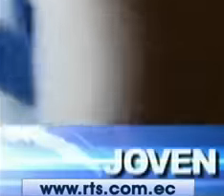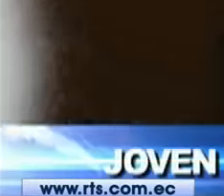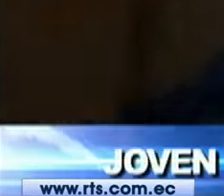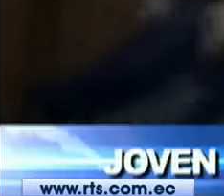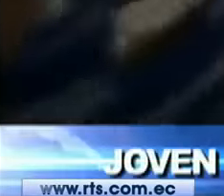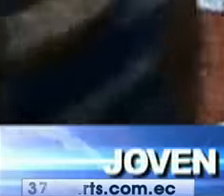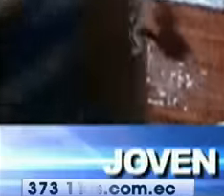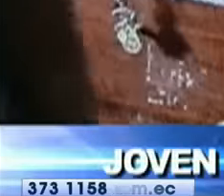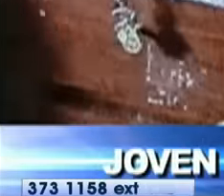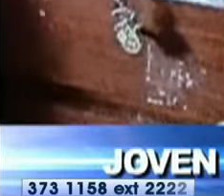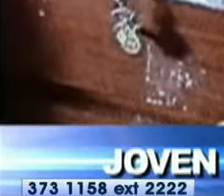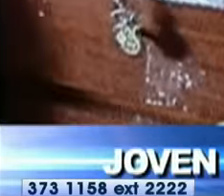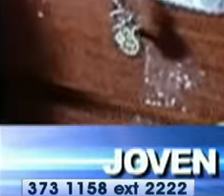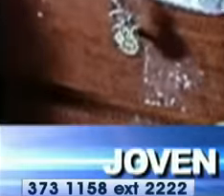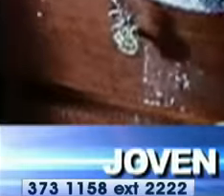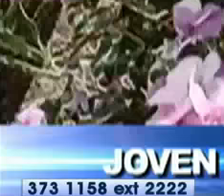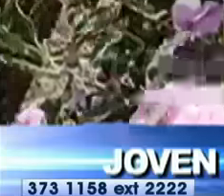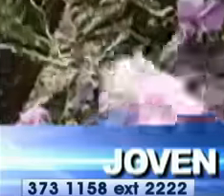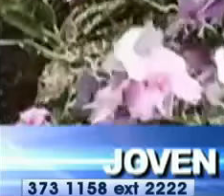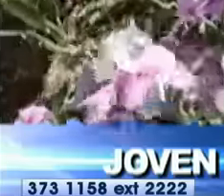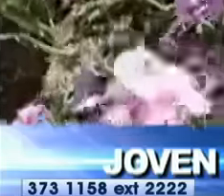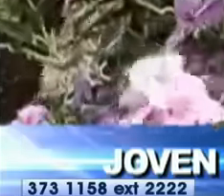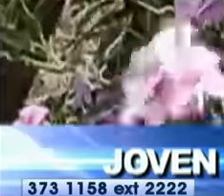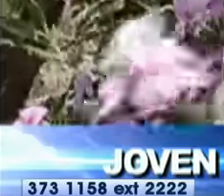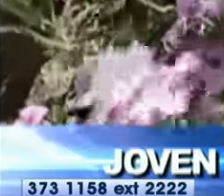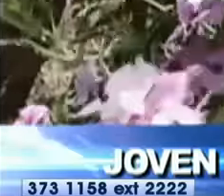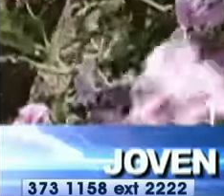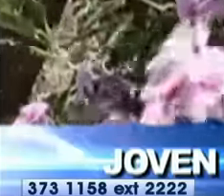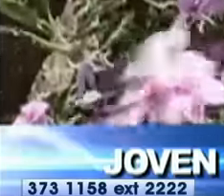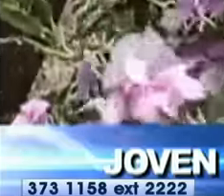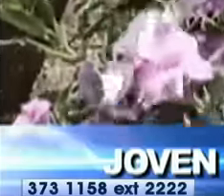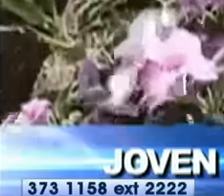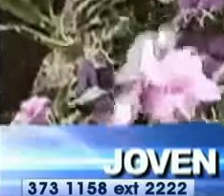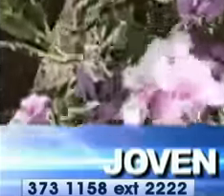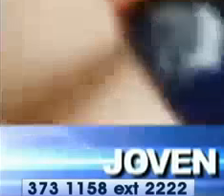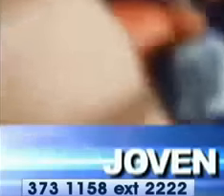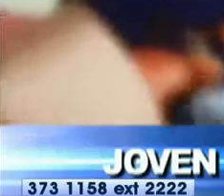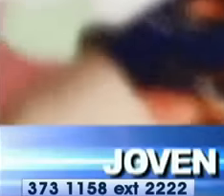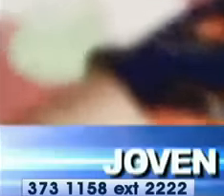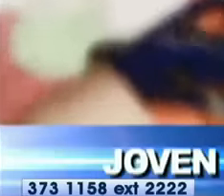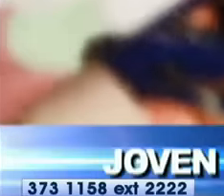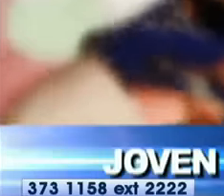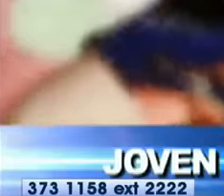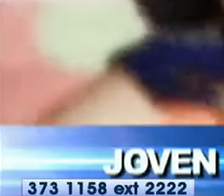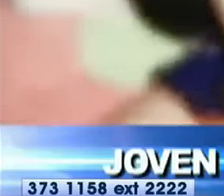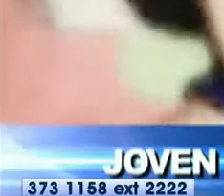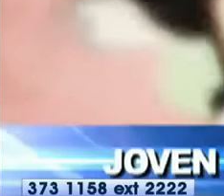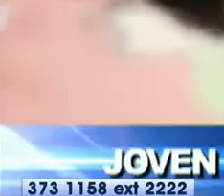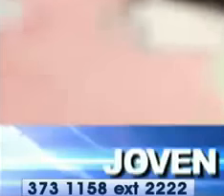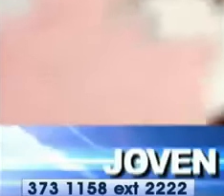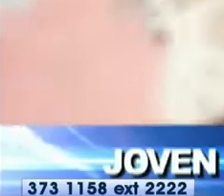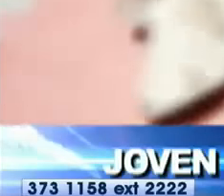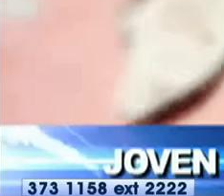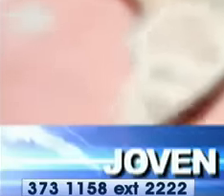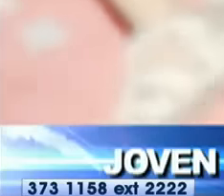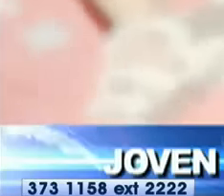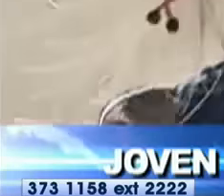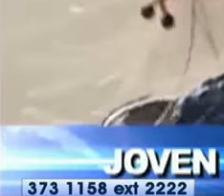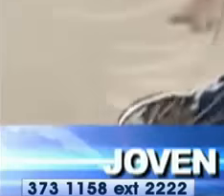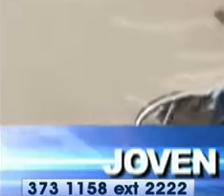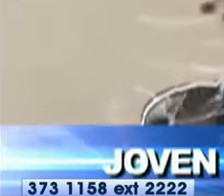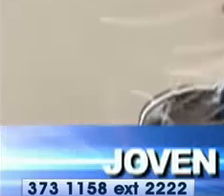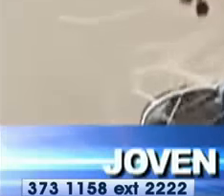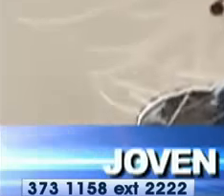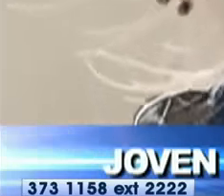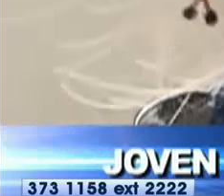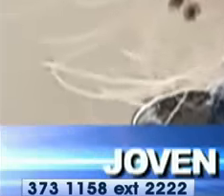Una joven habría sido violada al interior de un bus en la provincia de Santa Elena. Ella acusa al oficial del mismo y asegura que aún no